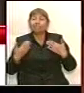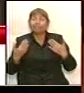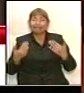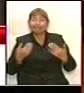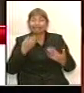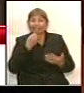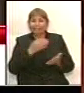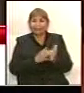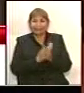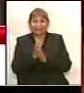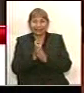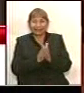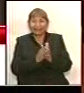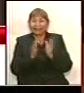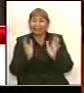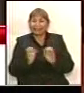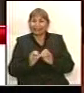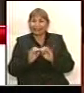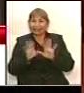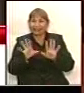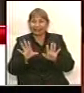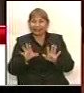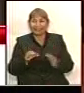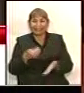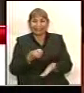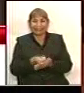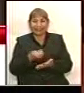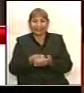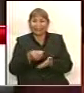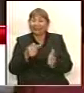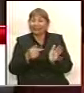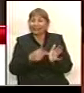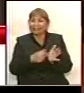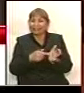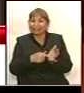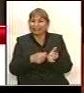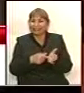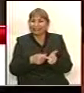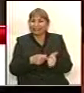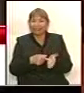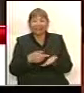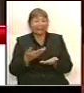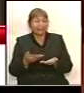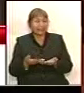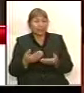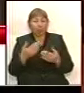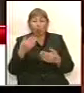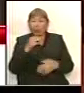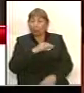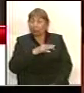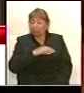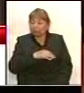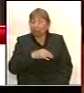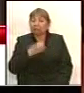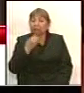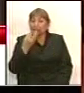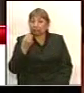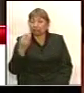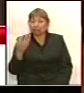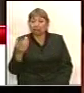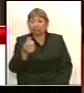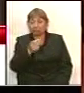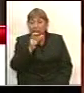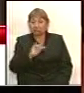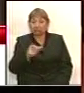tanta claridad en relación a la compra de la deuda que va a beneficiar a miles de pequeños productores de café de todas